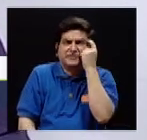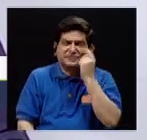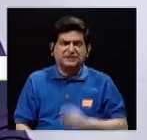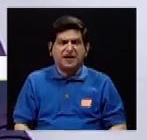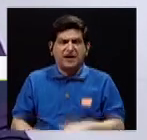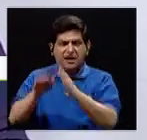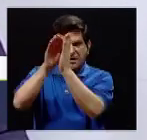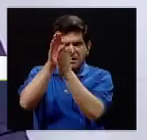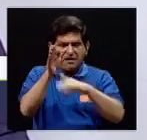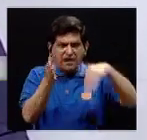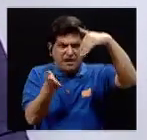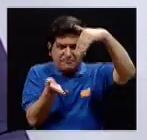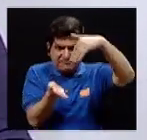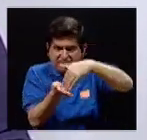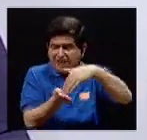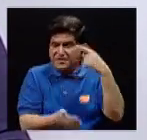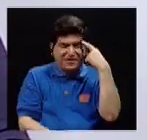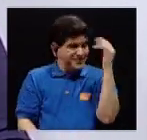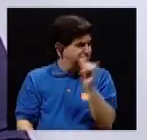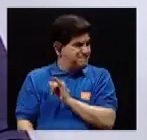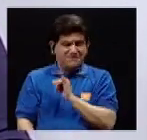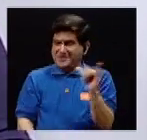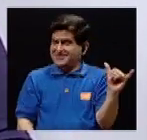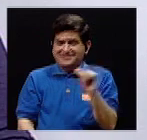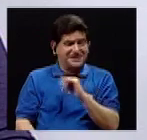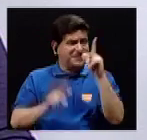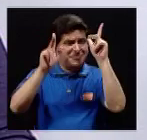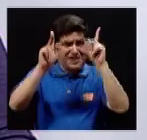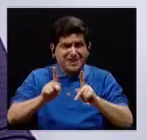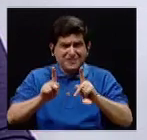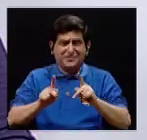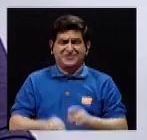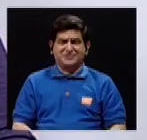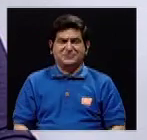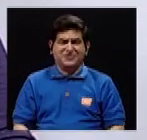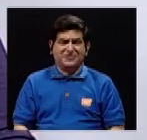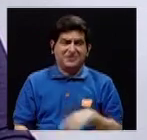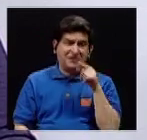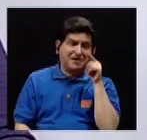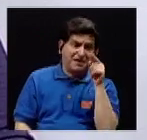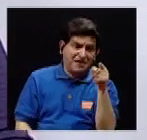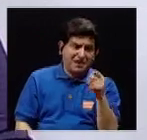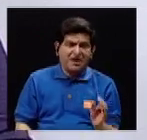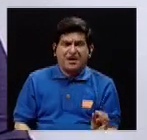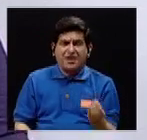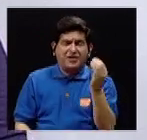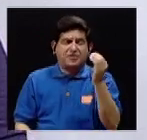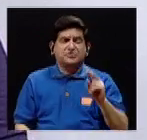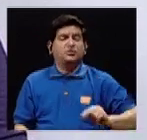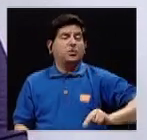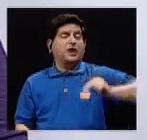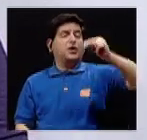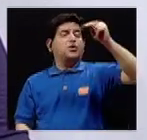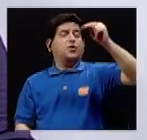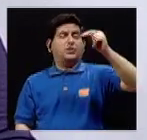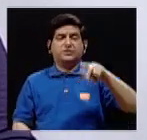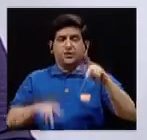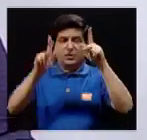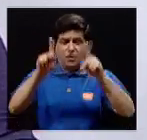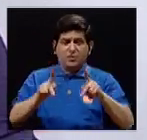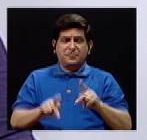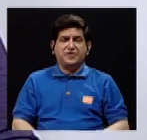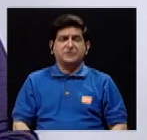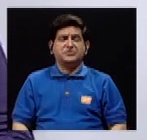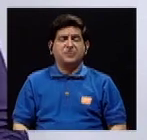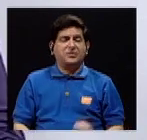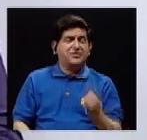en en el valle central no piensa igual que alguien que haya que se que haya crecido en la zona norte o alguien que